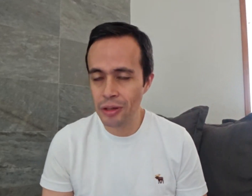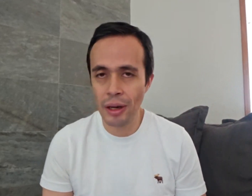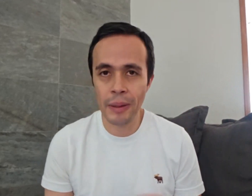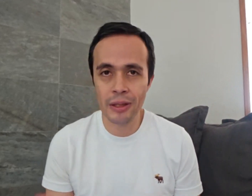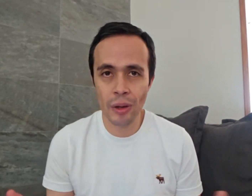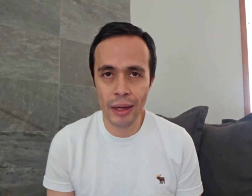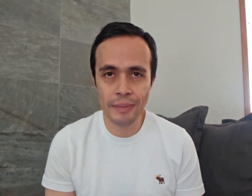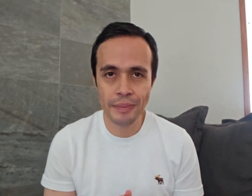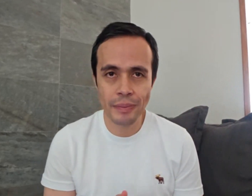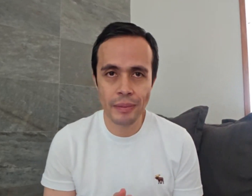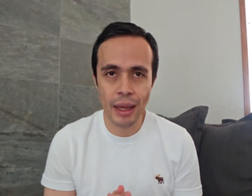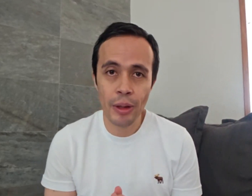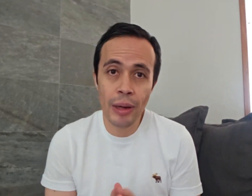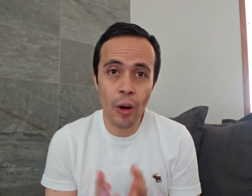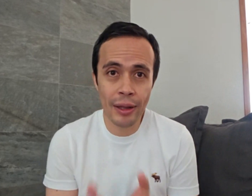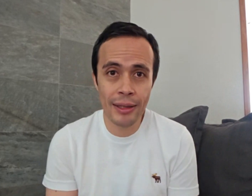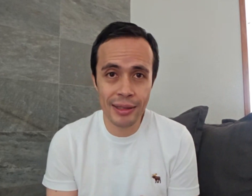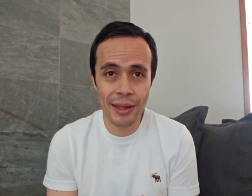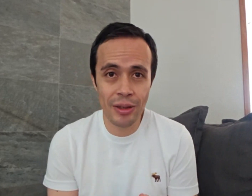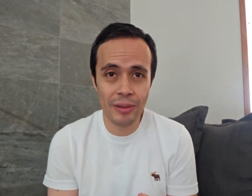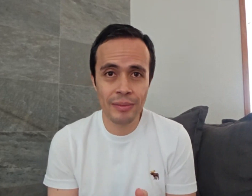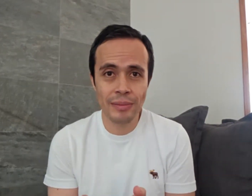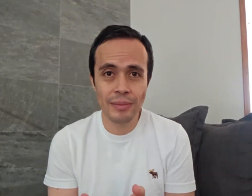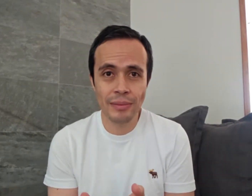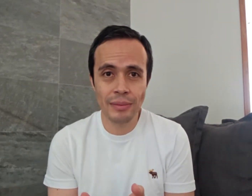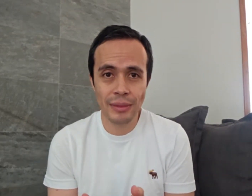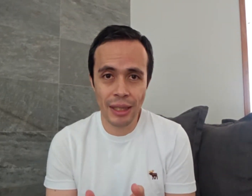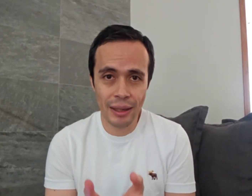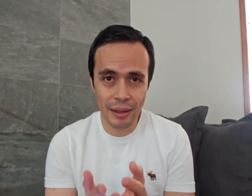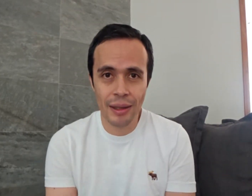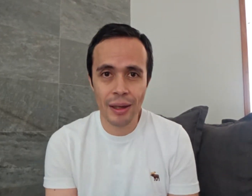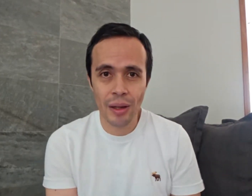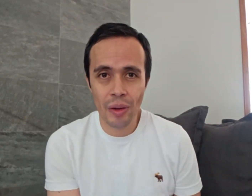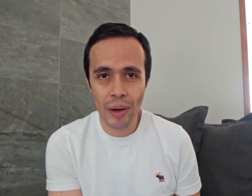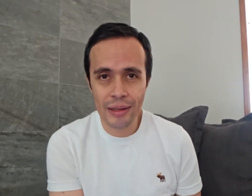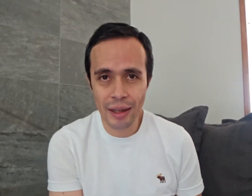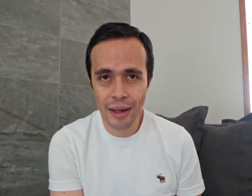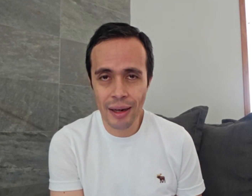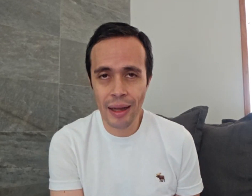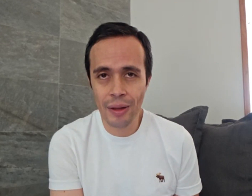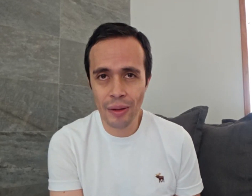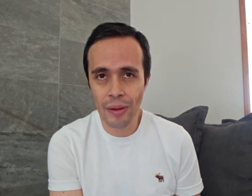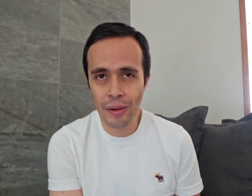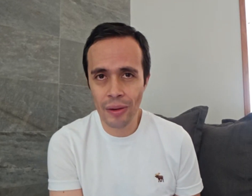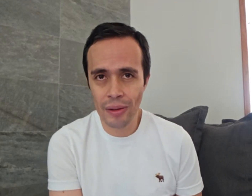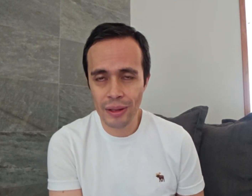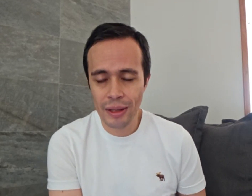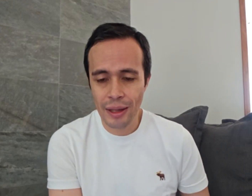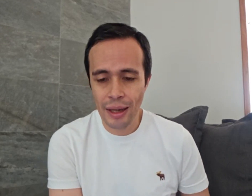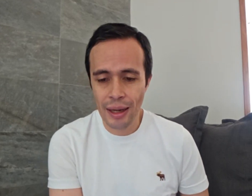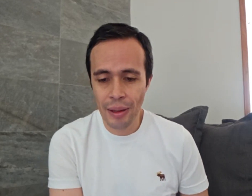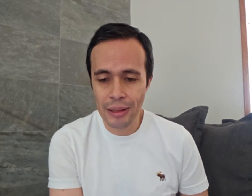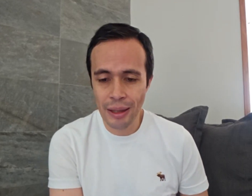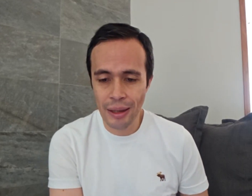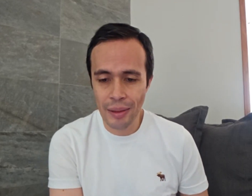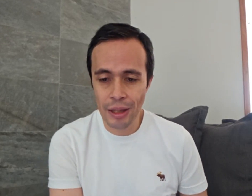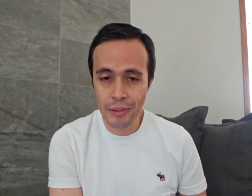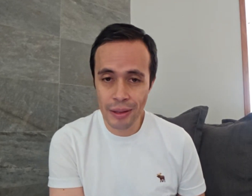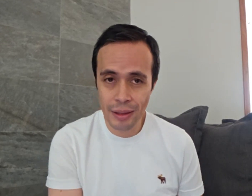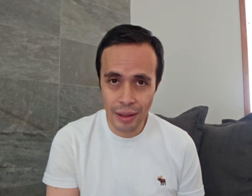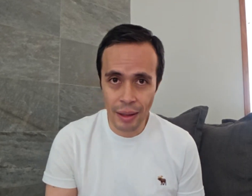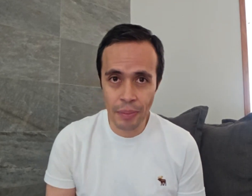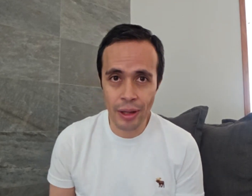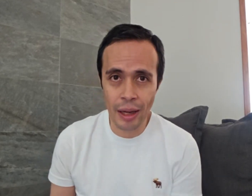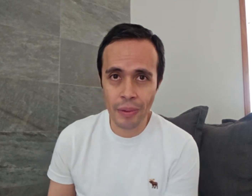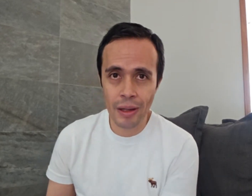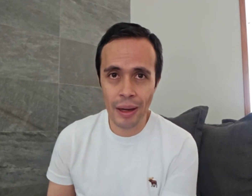iba una sola persona. Había una orden de Zedillo de no hacerle el caldo gordo a la Bastida y más